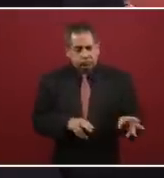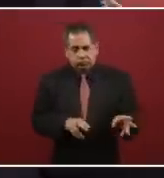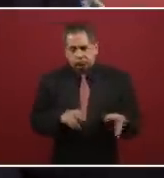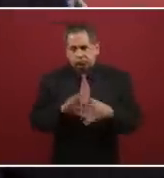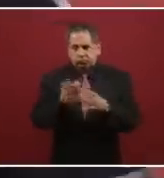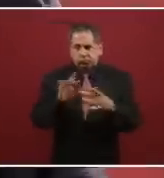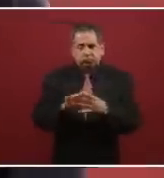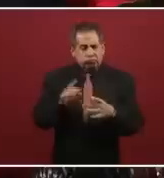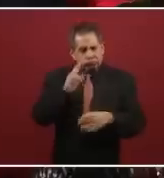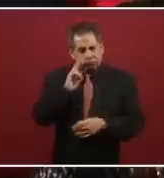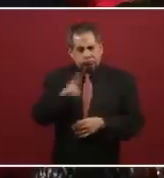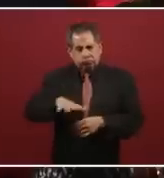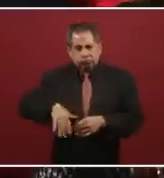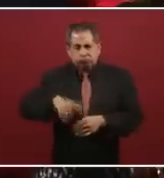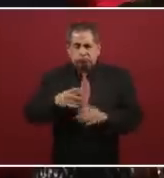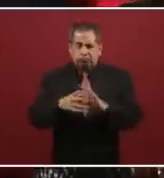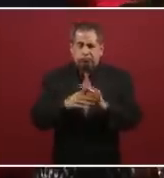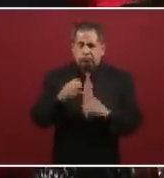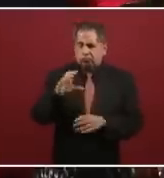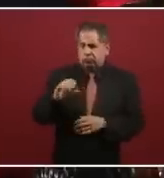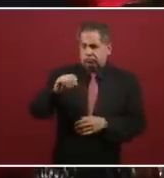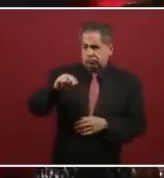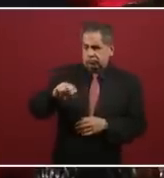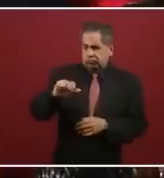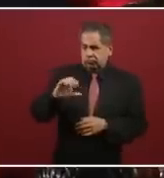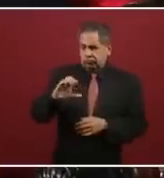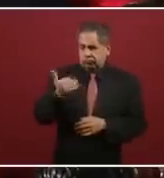ver ahora con CONACYT,